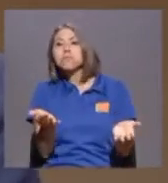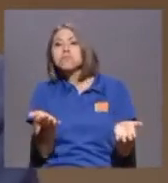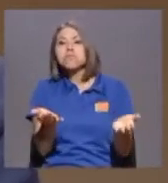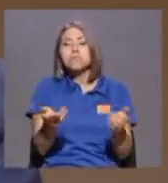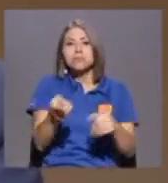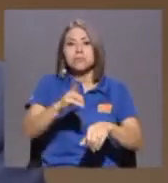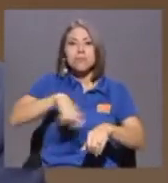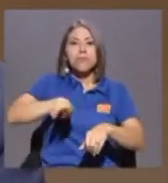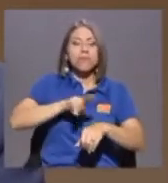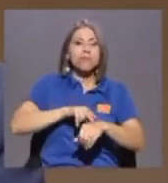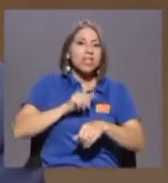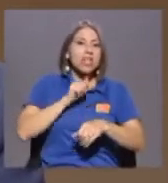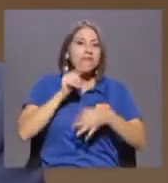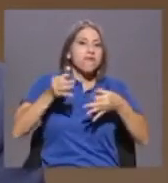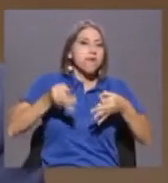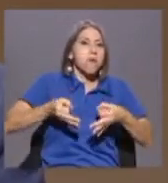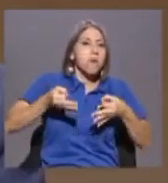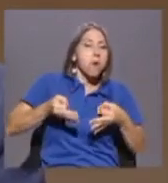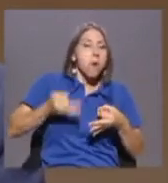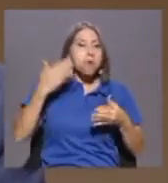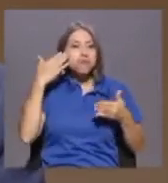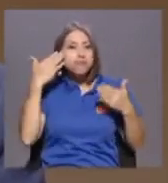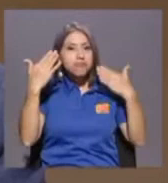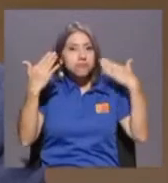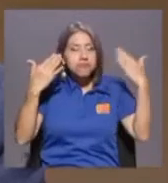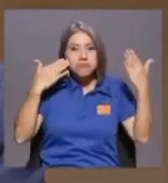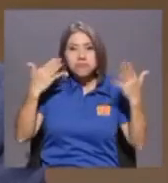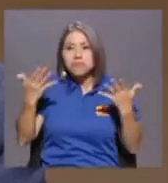saludando y departiendo.